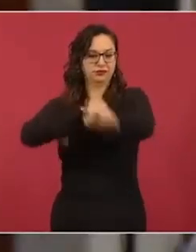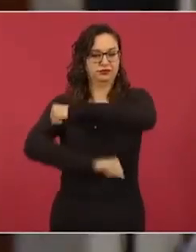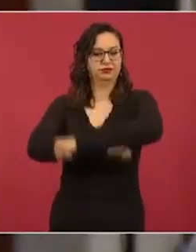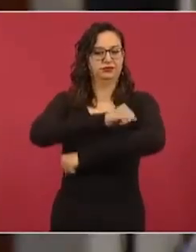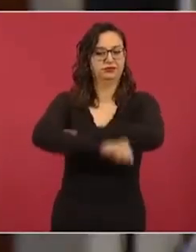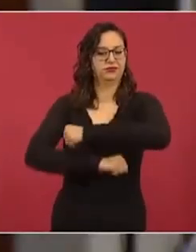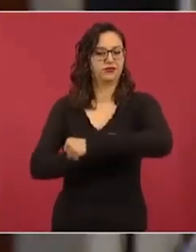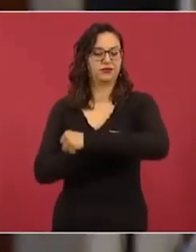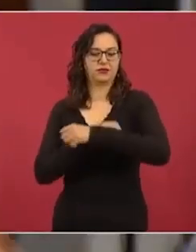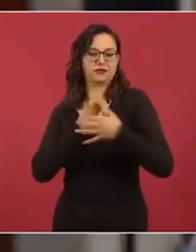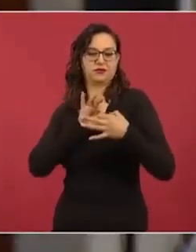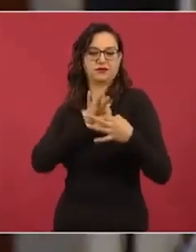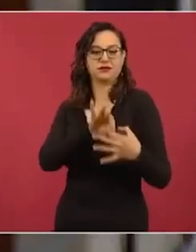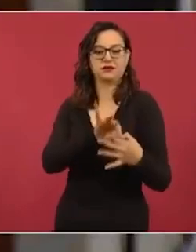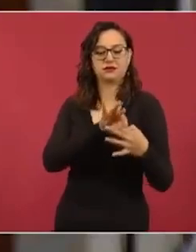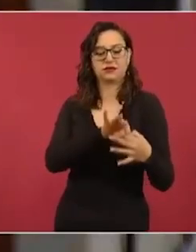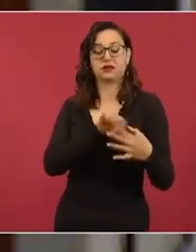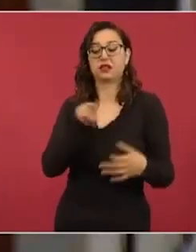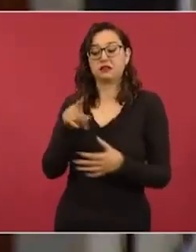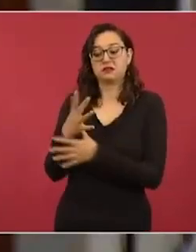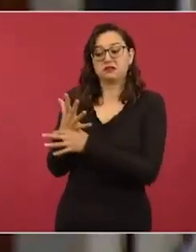el Tren Maya en esa zona,